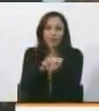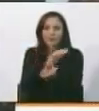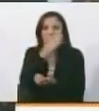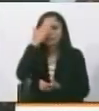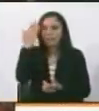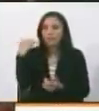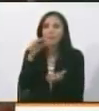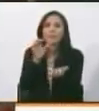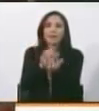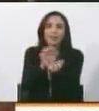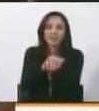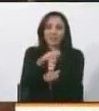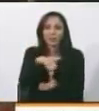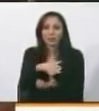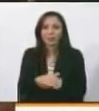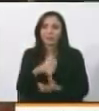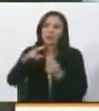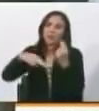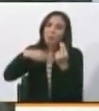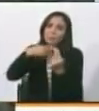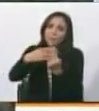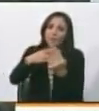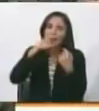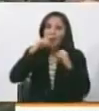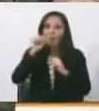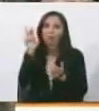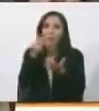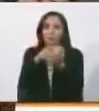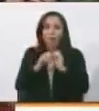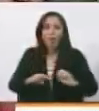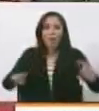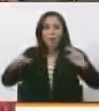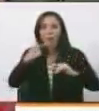¿Dónde? Numeral Maduro en la ONU.